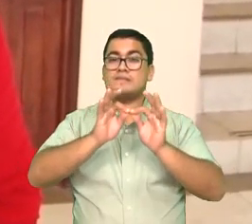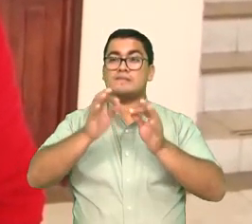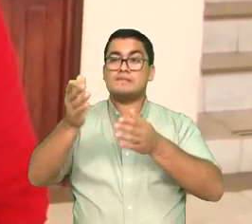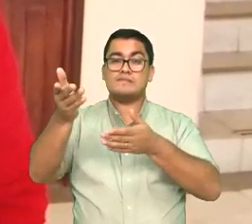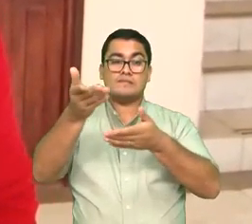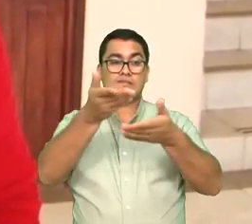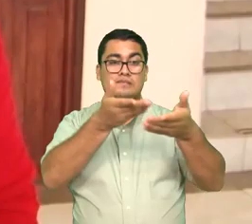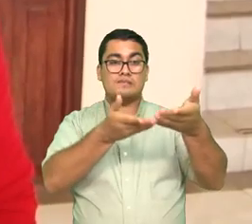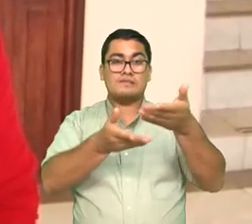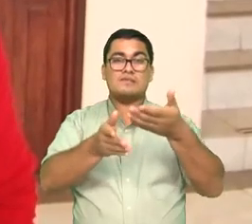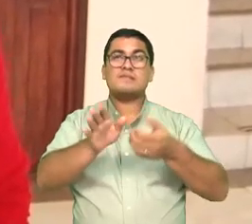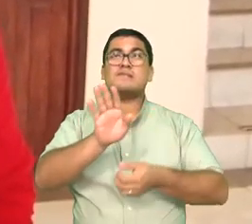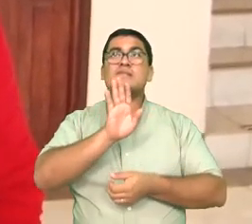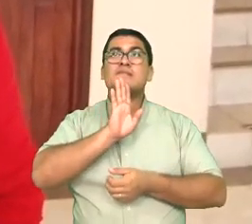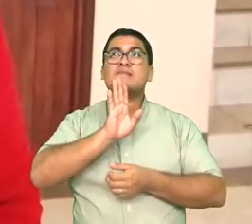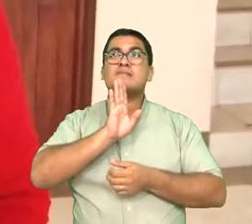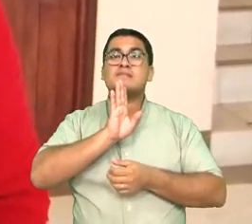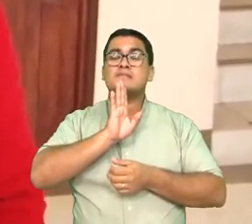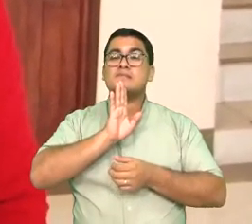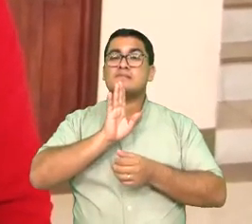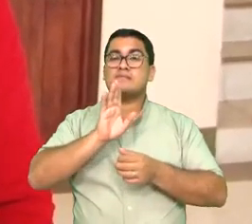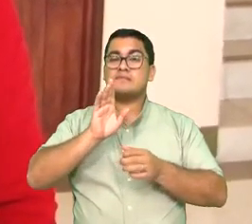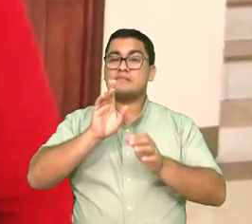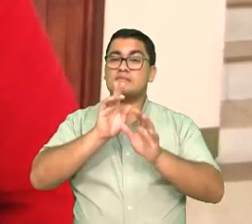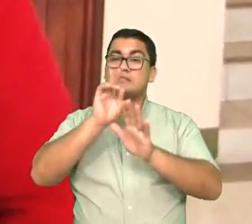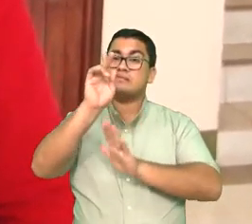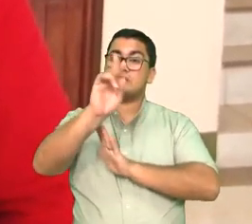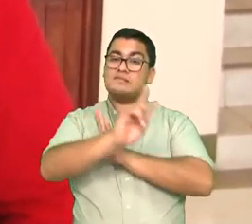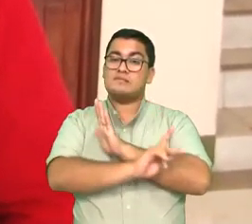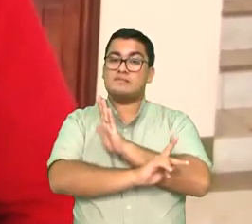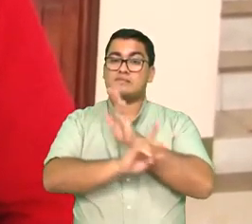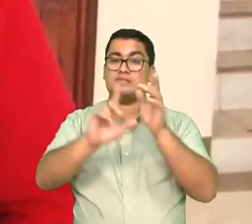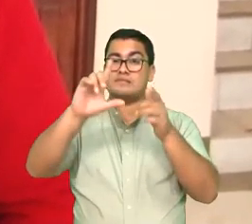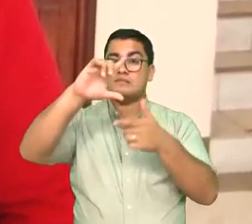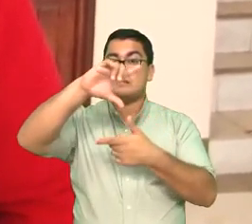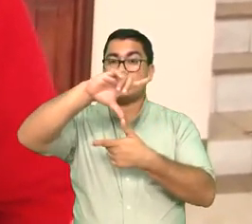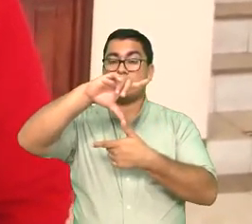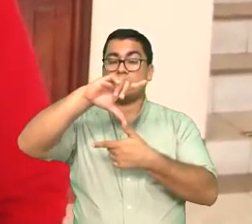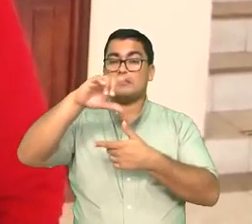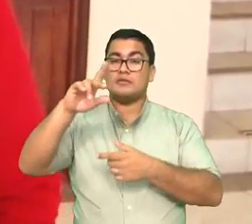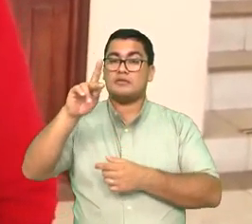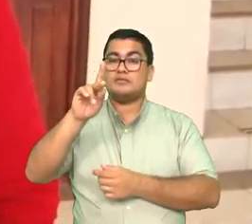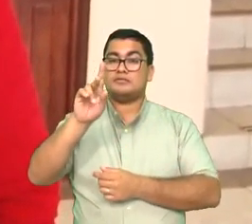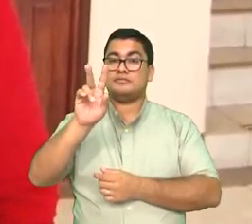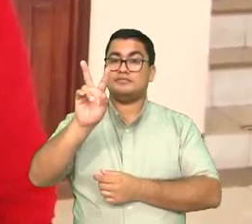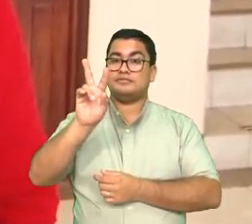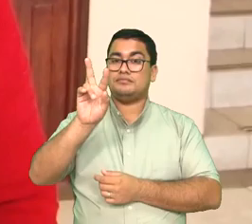que es el Parlamento Latinoamericano en sus diferentes